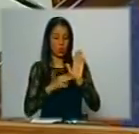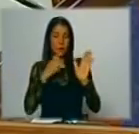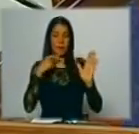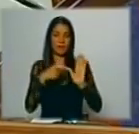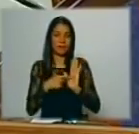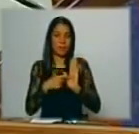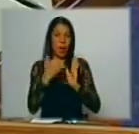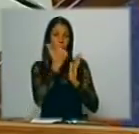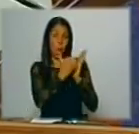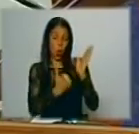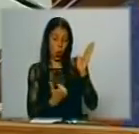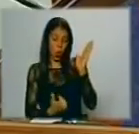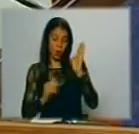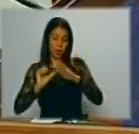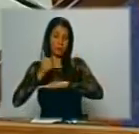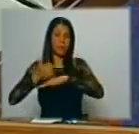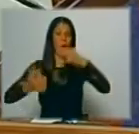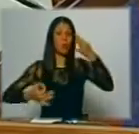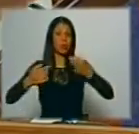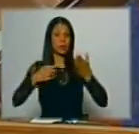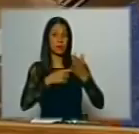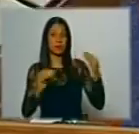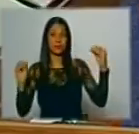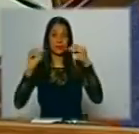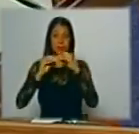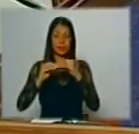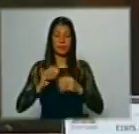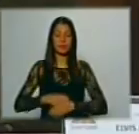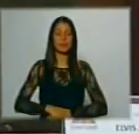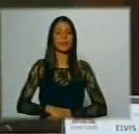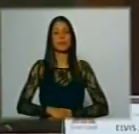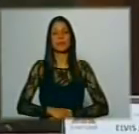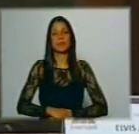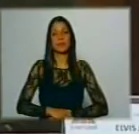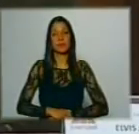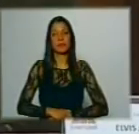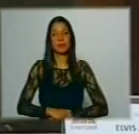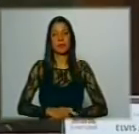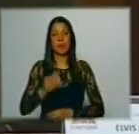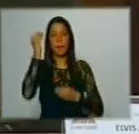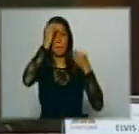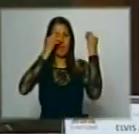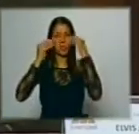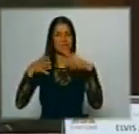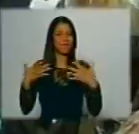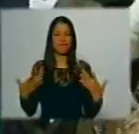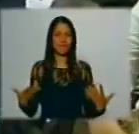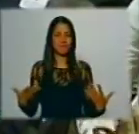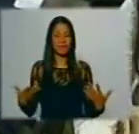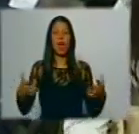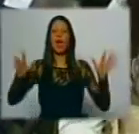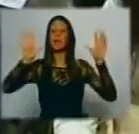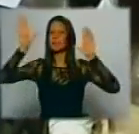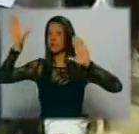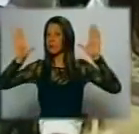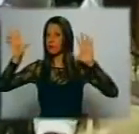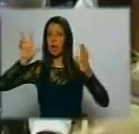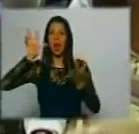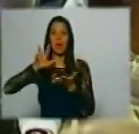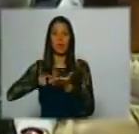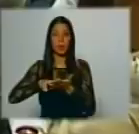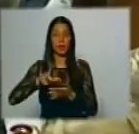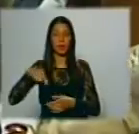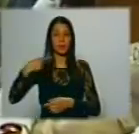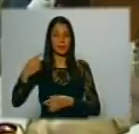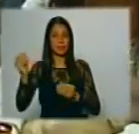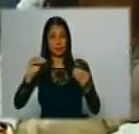el ordenamiento jurídico vigente. Es todo. En consideración, aprobado. Siguiente